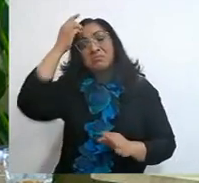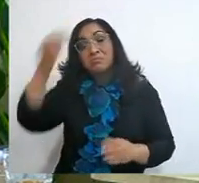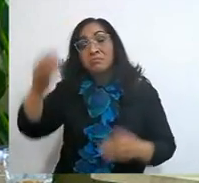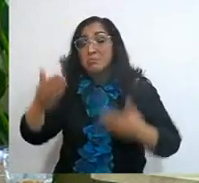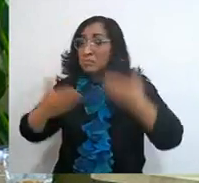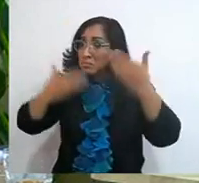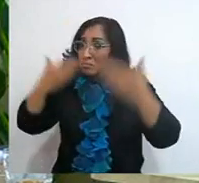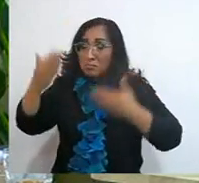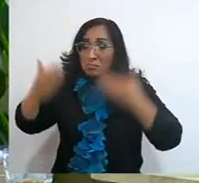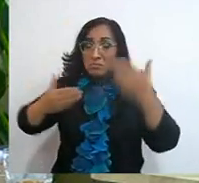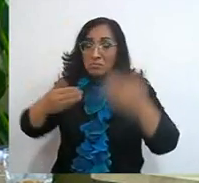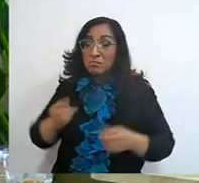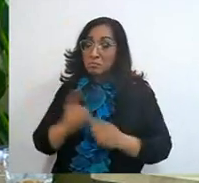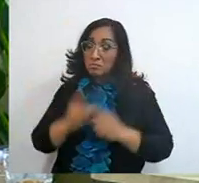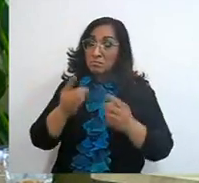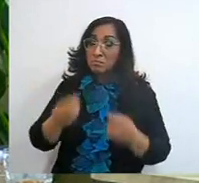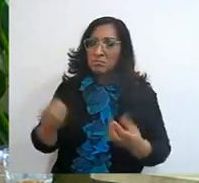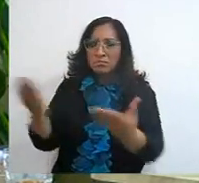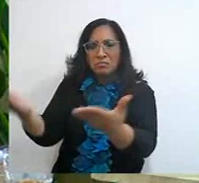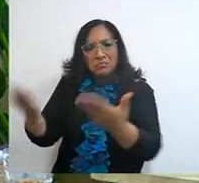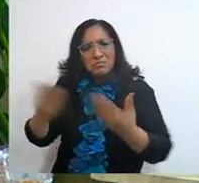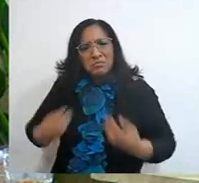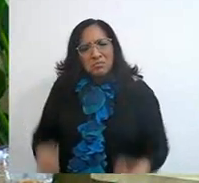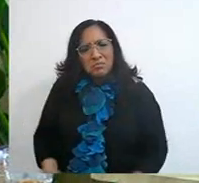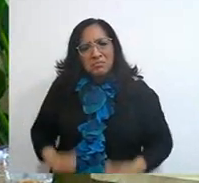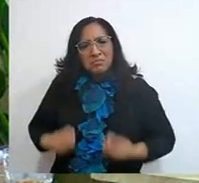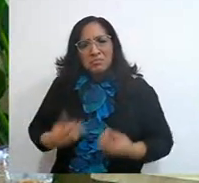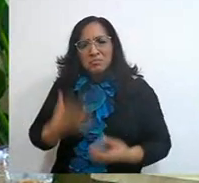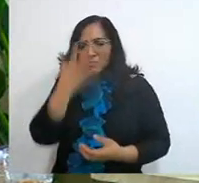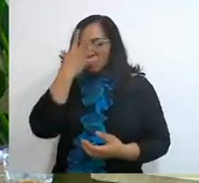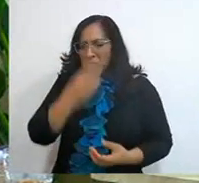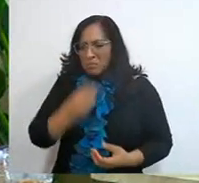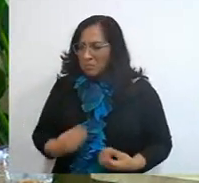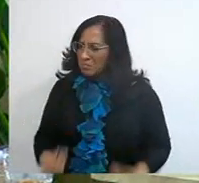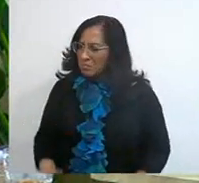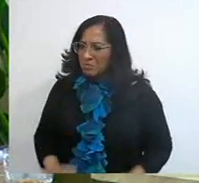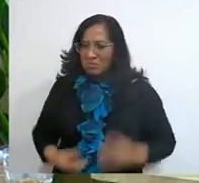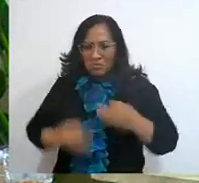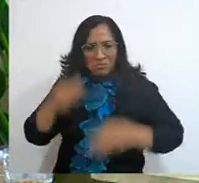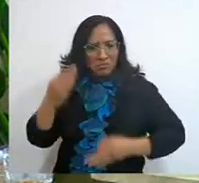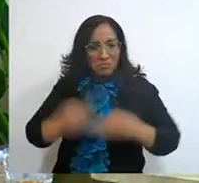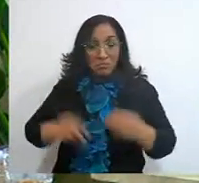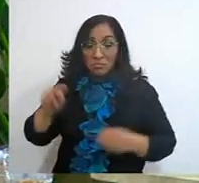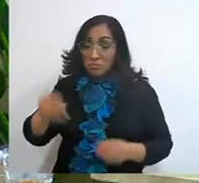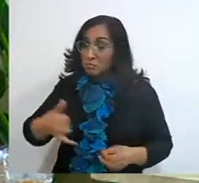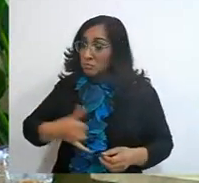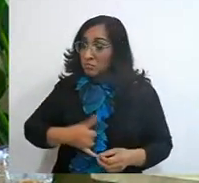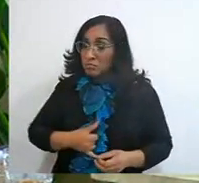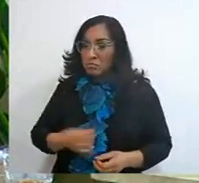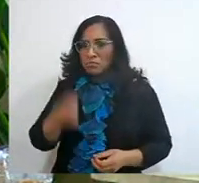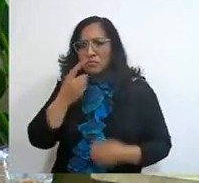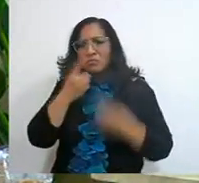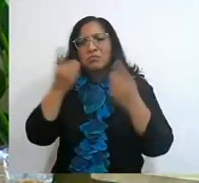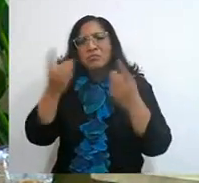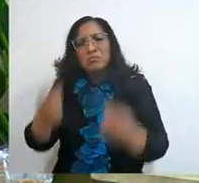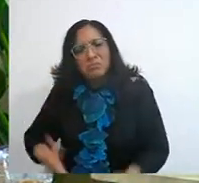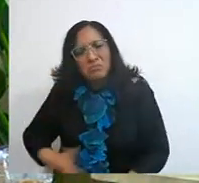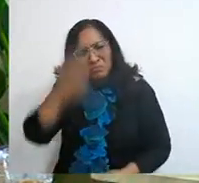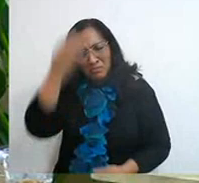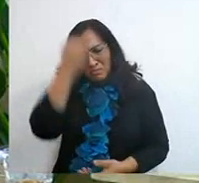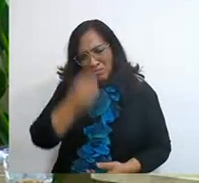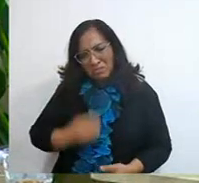tu doctrina que lleva la vida y entristecen al corazón del justo al cual tú me has entristecido.